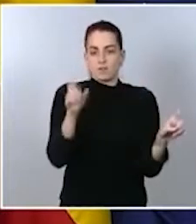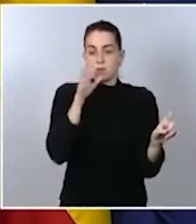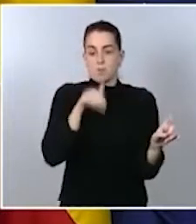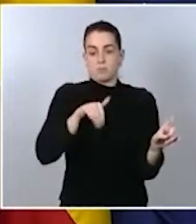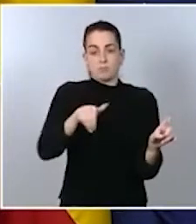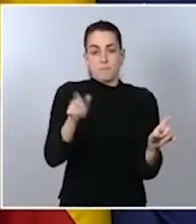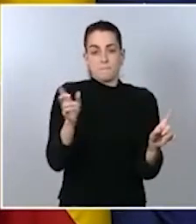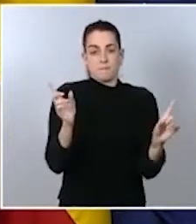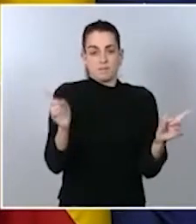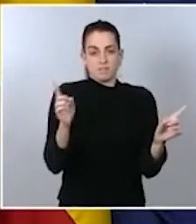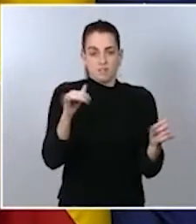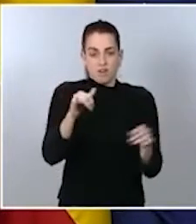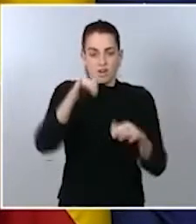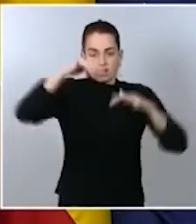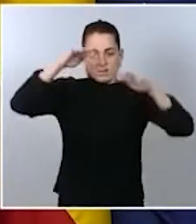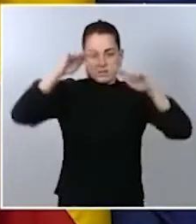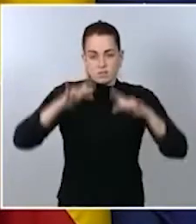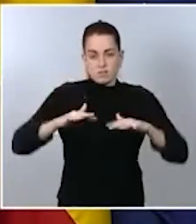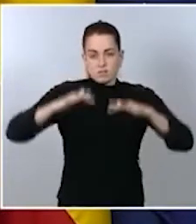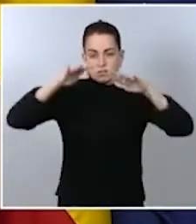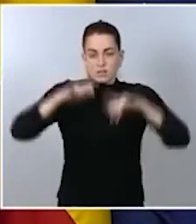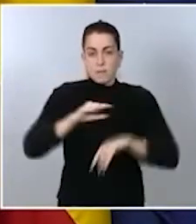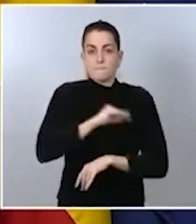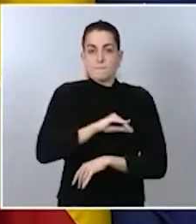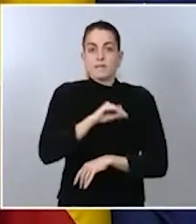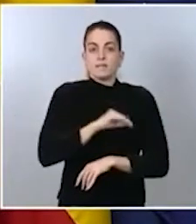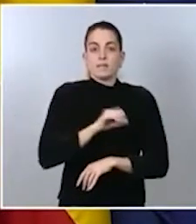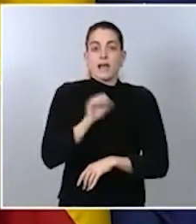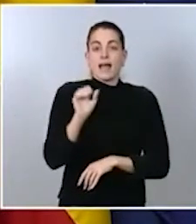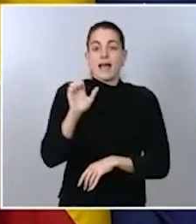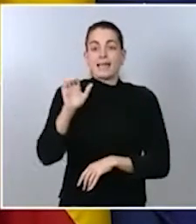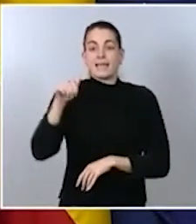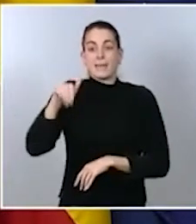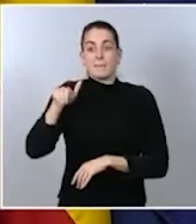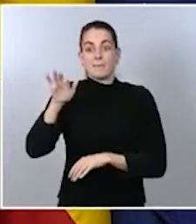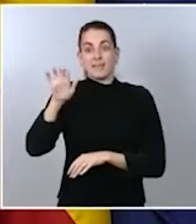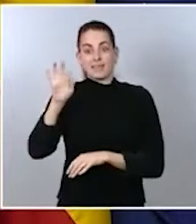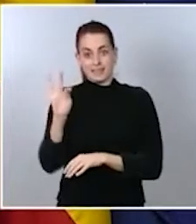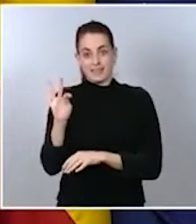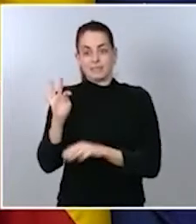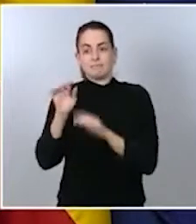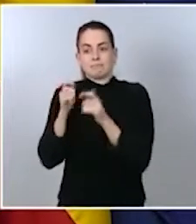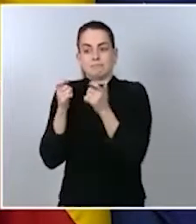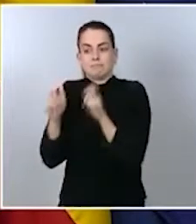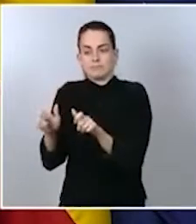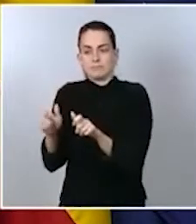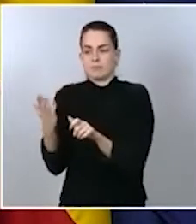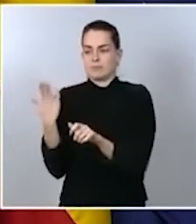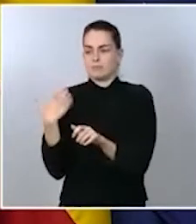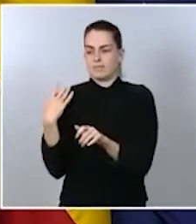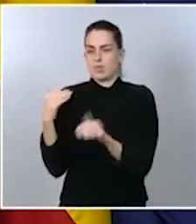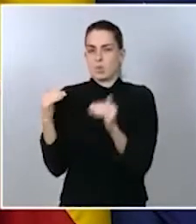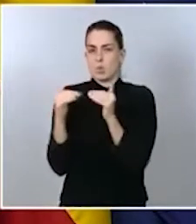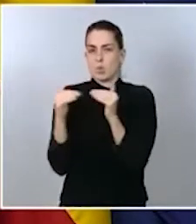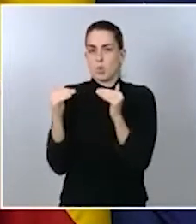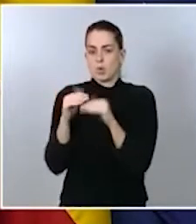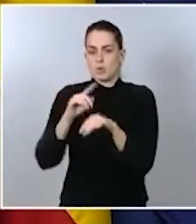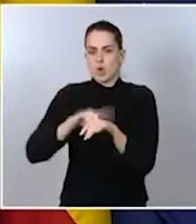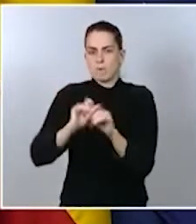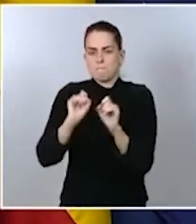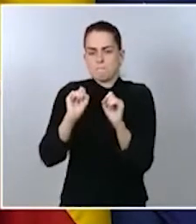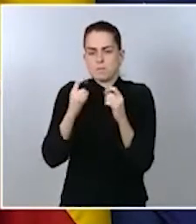en cuanto a la agencia estatal de metereología elevó de nuevo el pasado jueves a primera hora 7 de enero